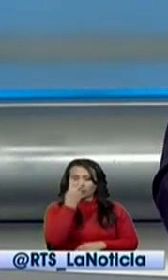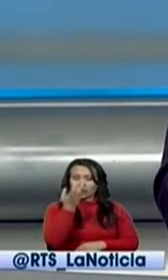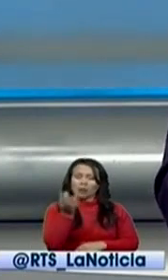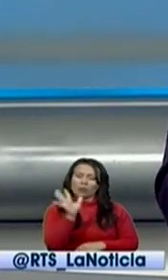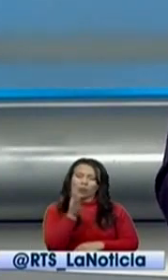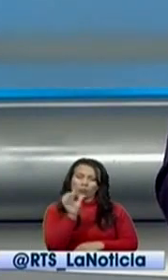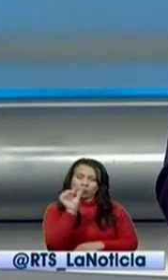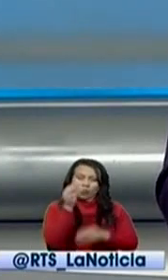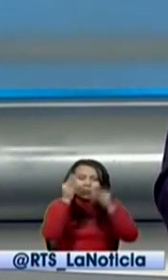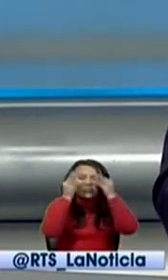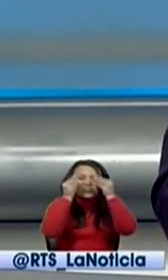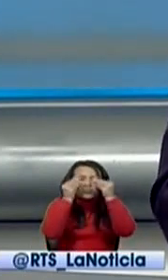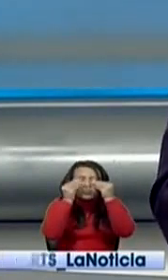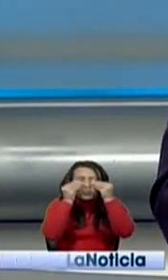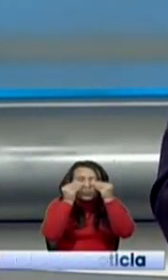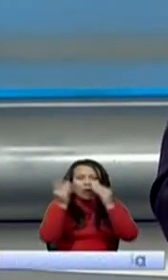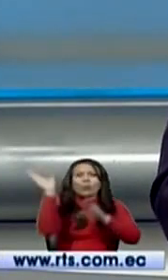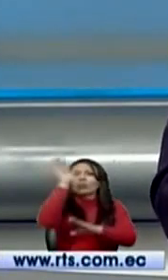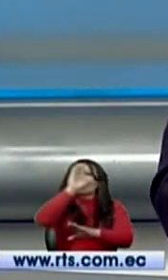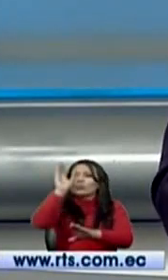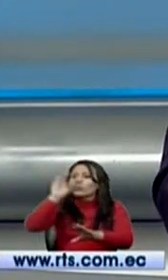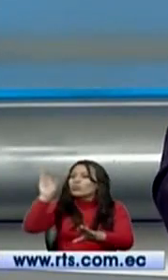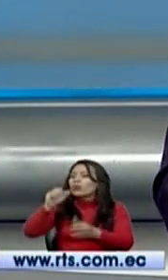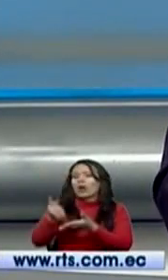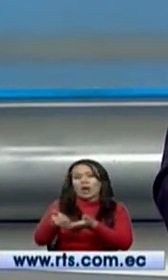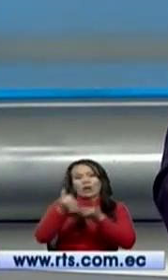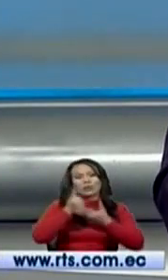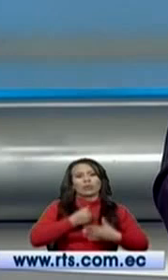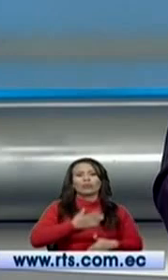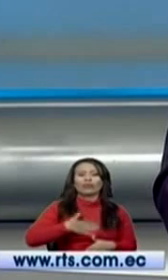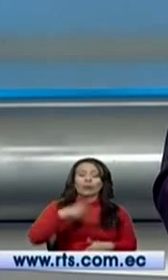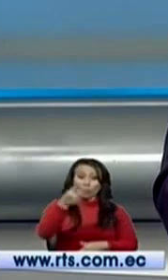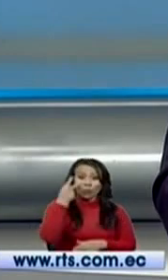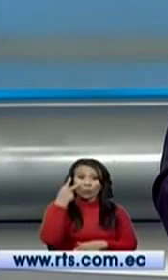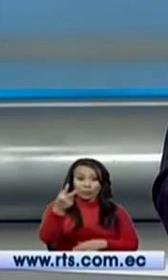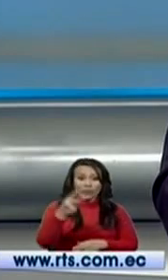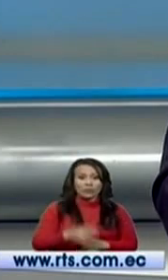está buscando desesperadamente. Solicita ayuda para encontrarlo.